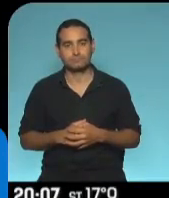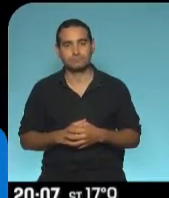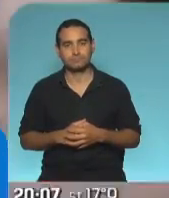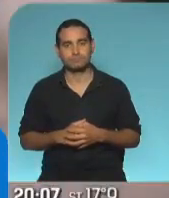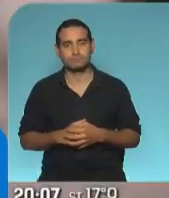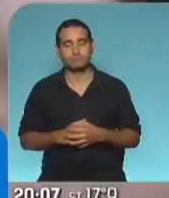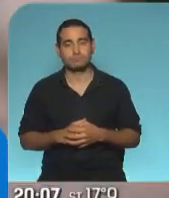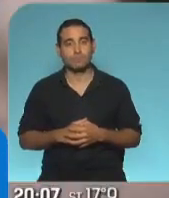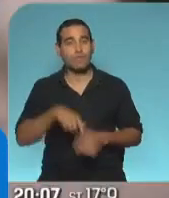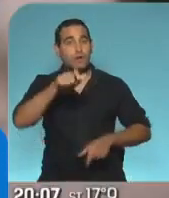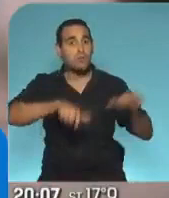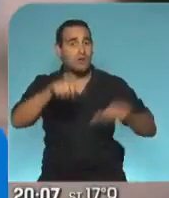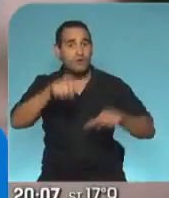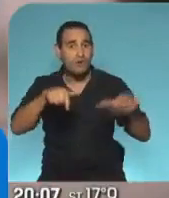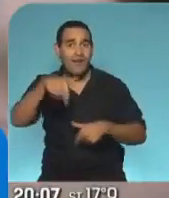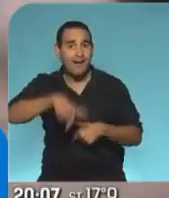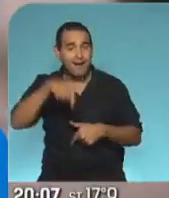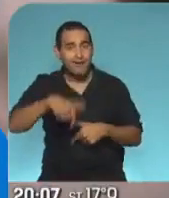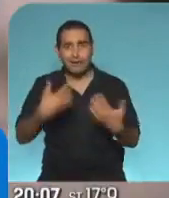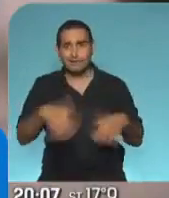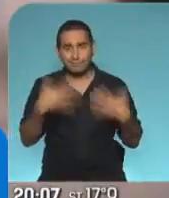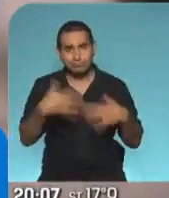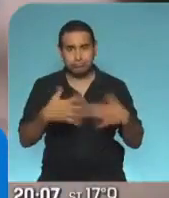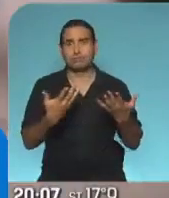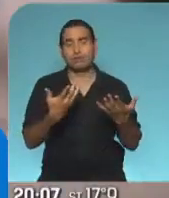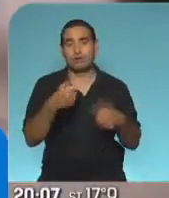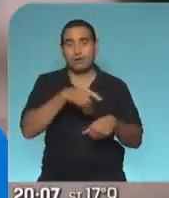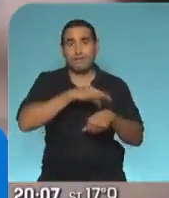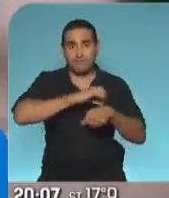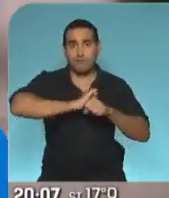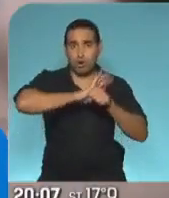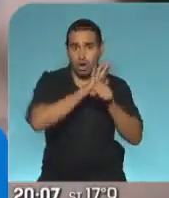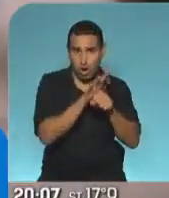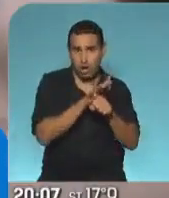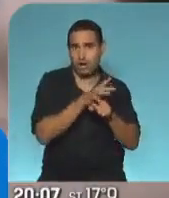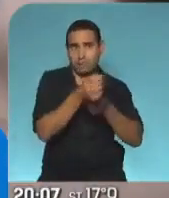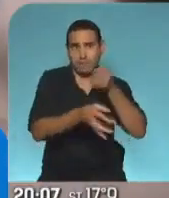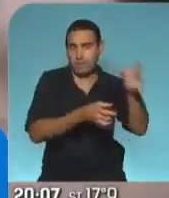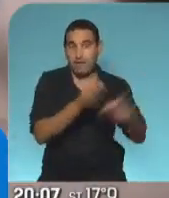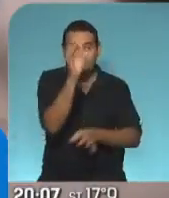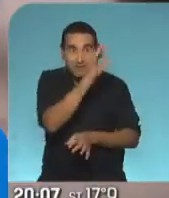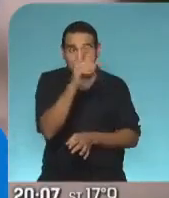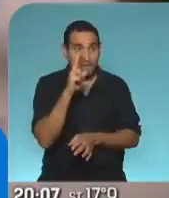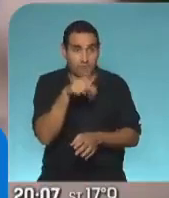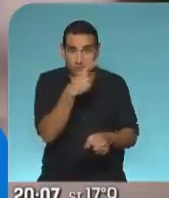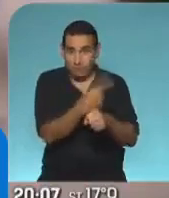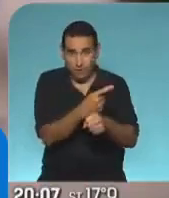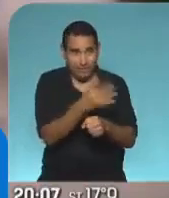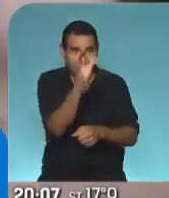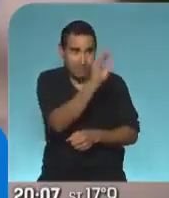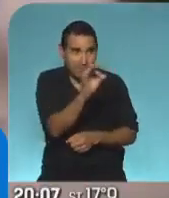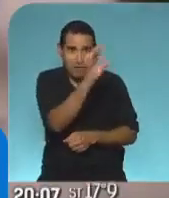La gente tiene que soportar una doble pandemia, ¿no? La pandemia del enemigo invisible, que no es enemigo porque el